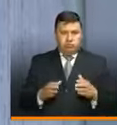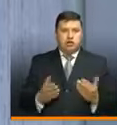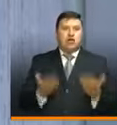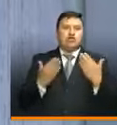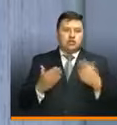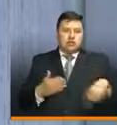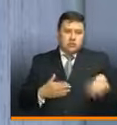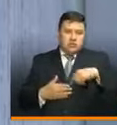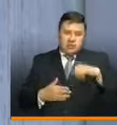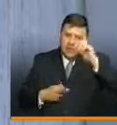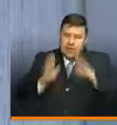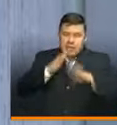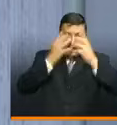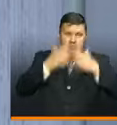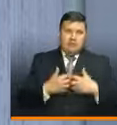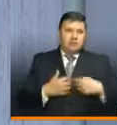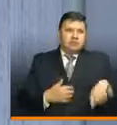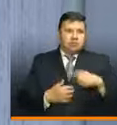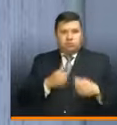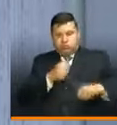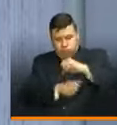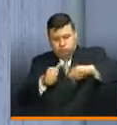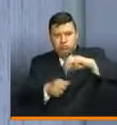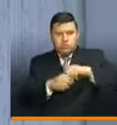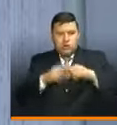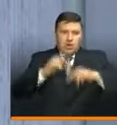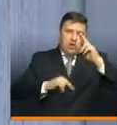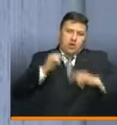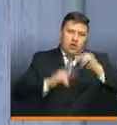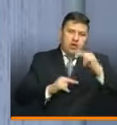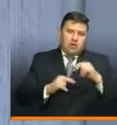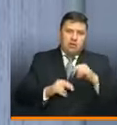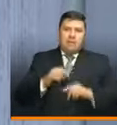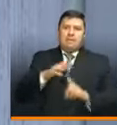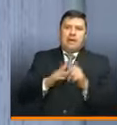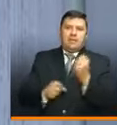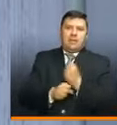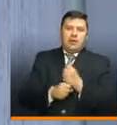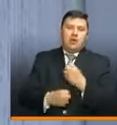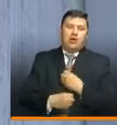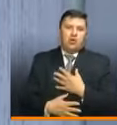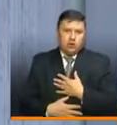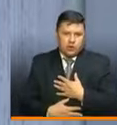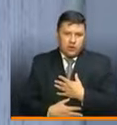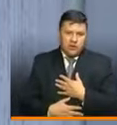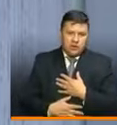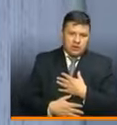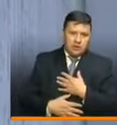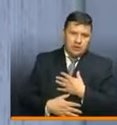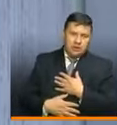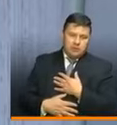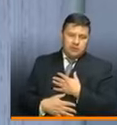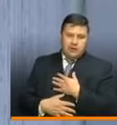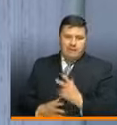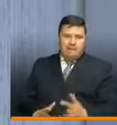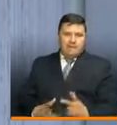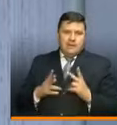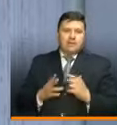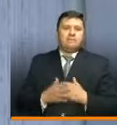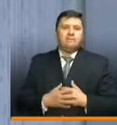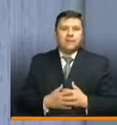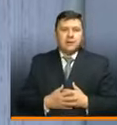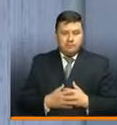permitir que el sector empresarial produzca, construya, genere empleo y genere oportunidades de respuesta en materia de vida.